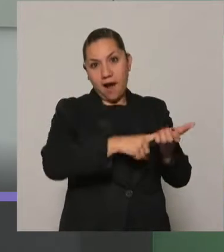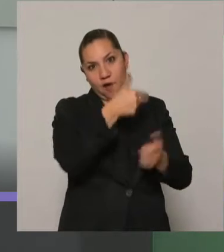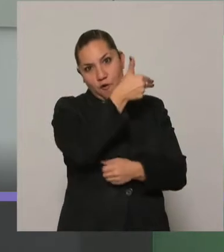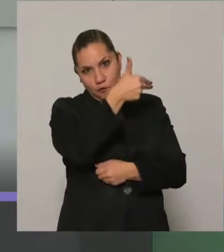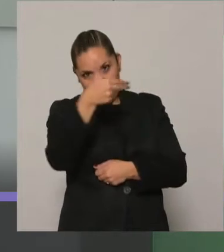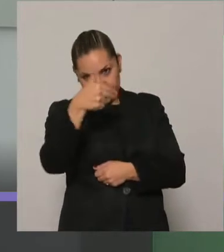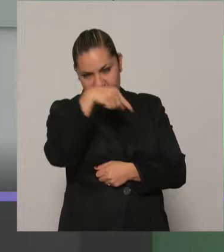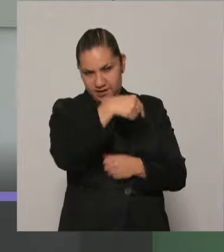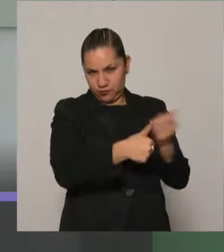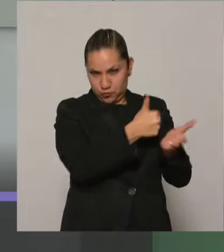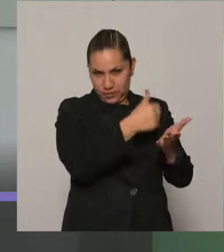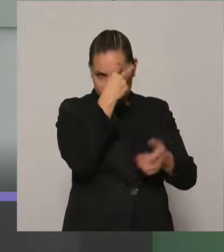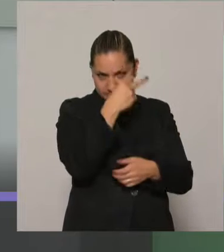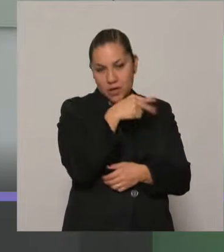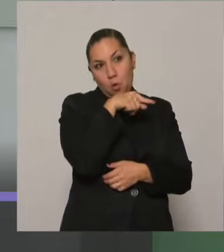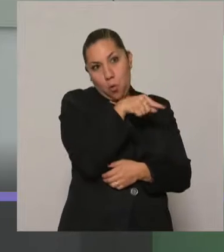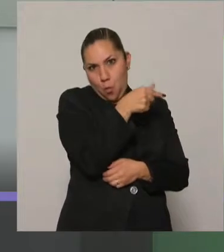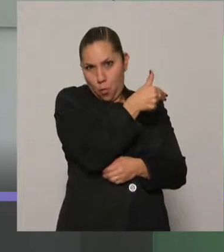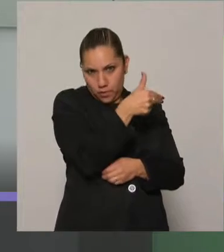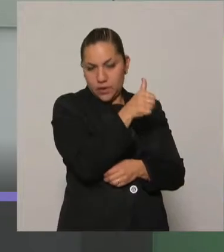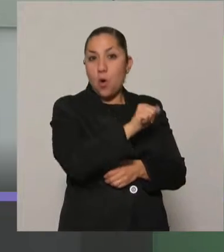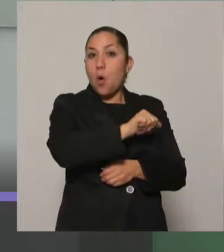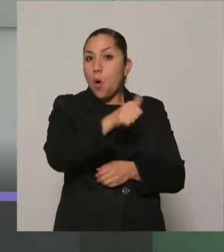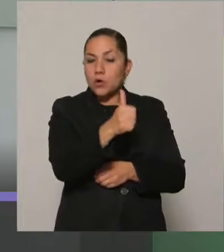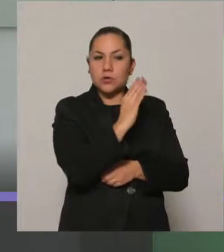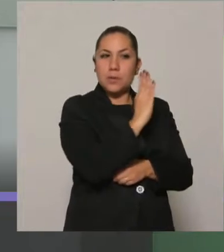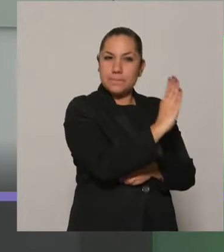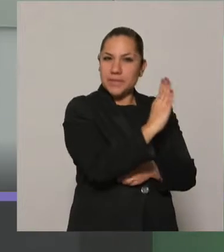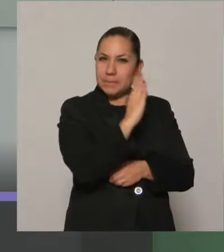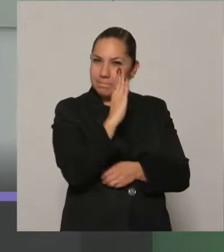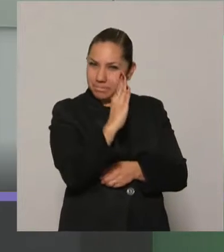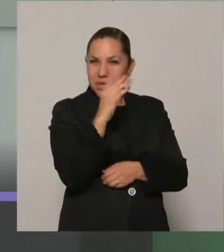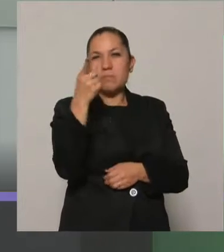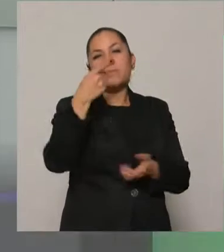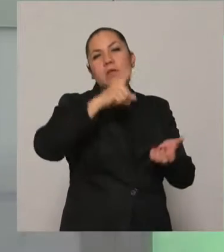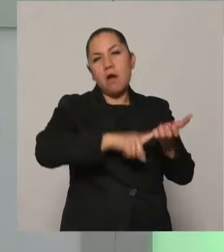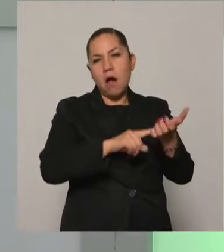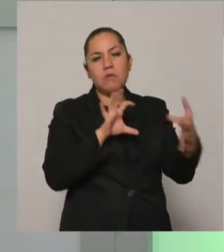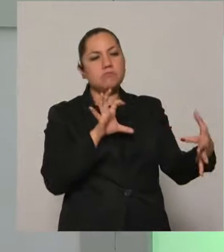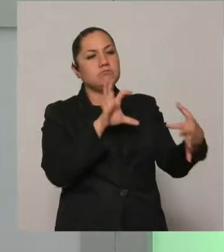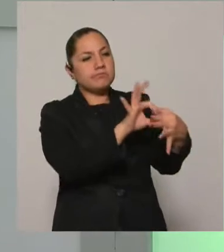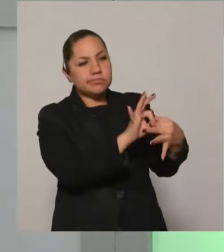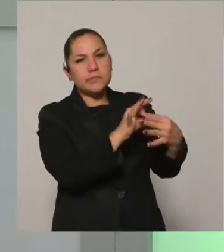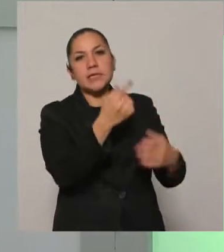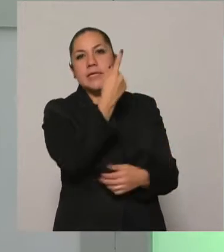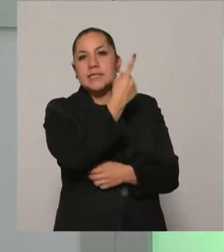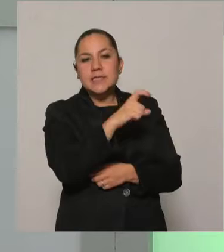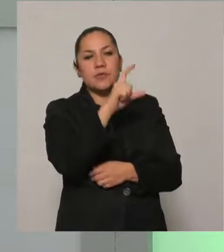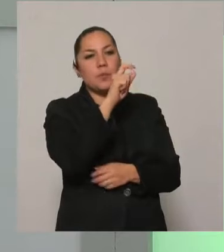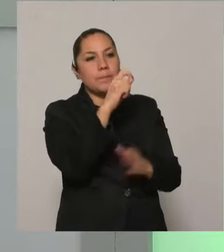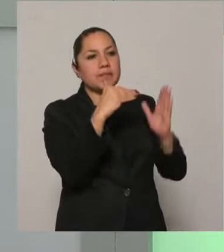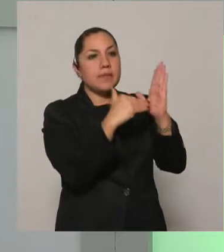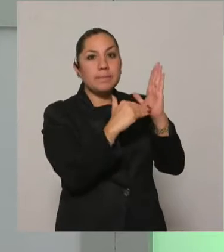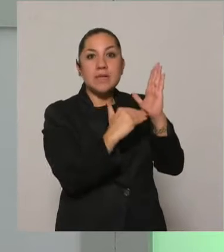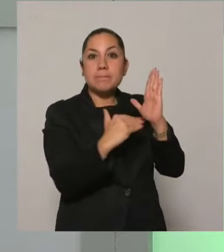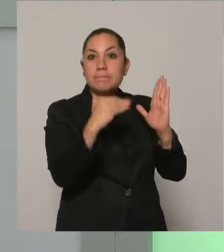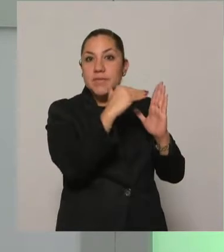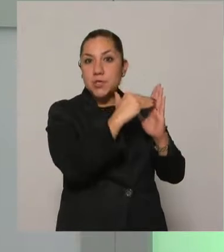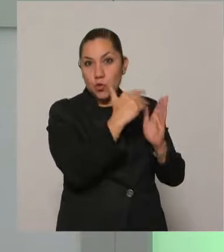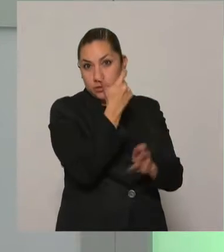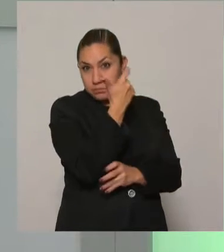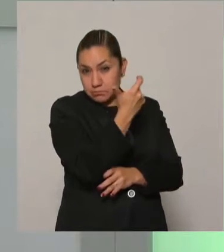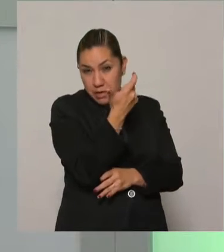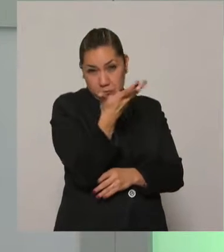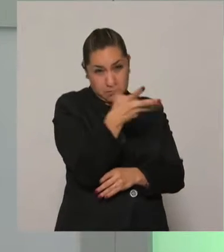en plataformas como Airbnb y otras, una derrama económica de 120 mil millones de pesos, que es algo